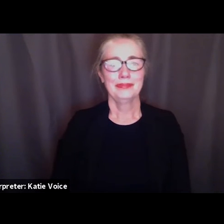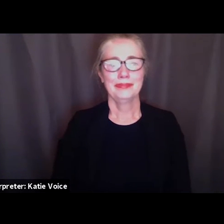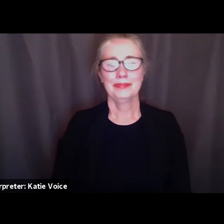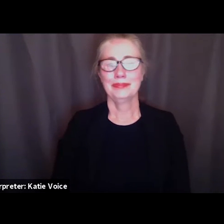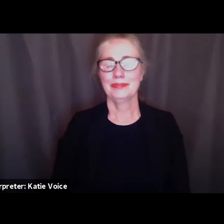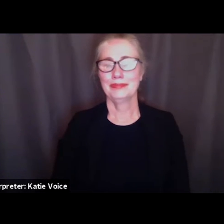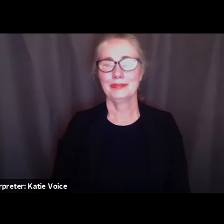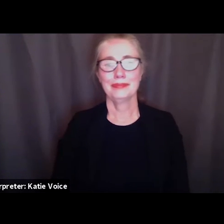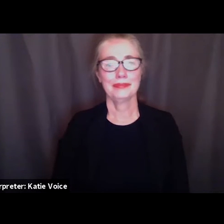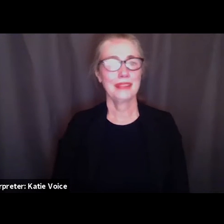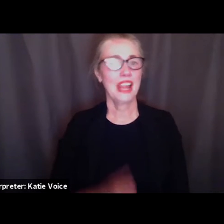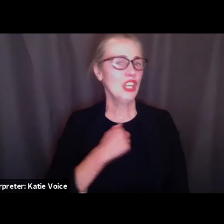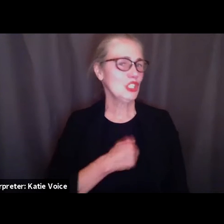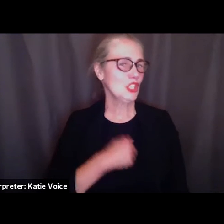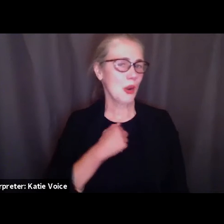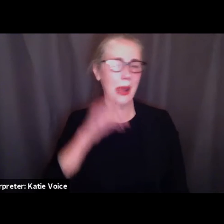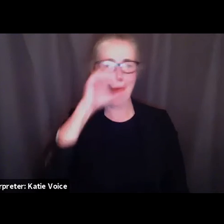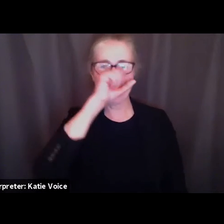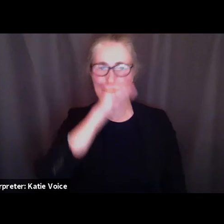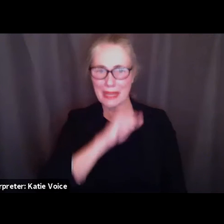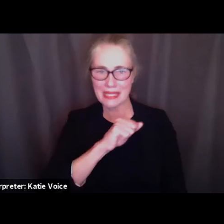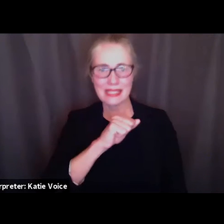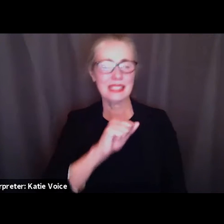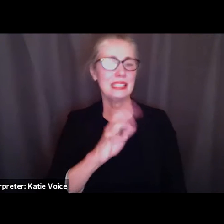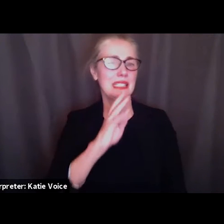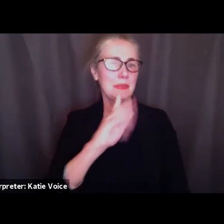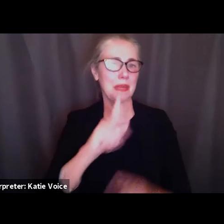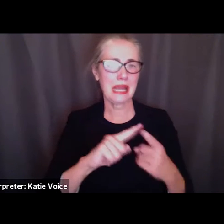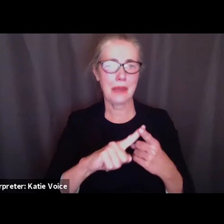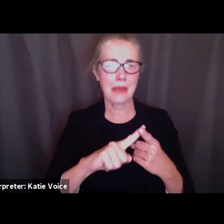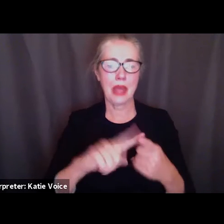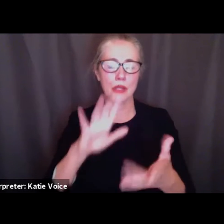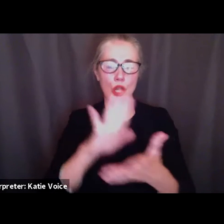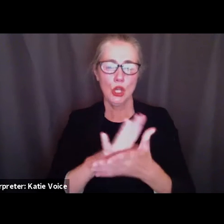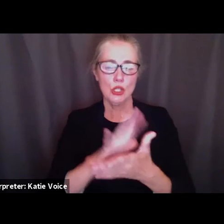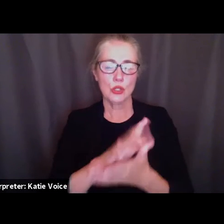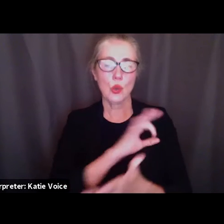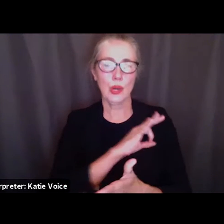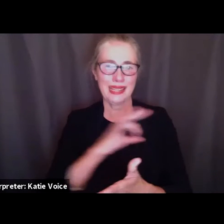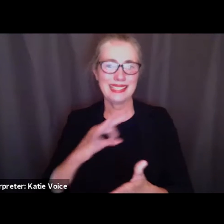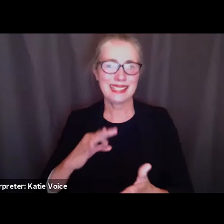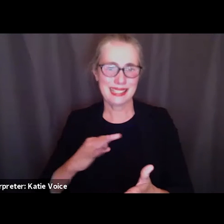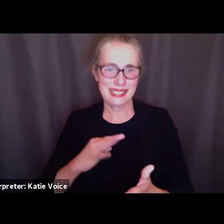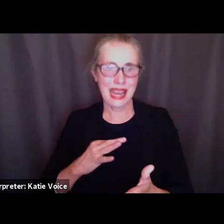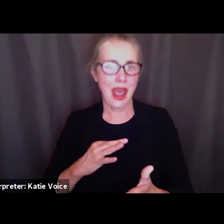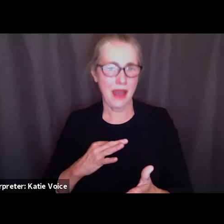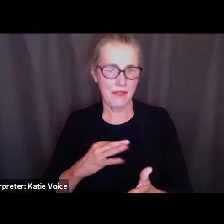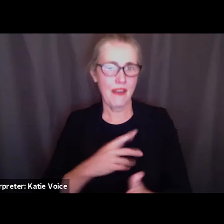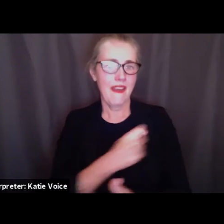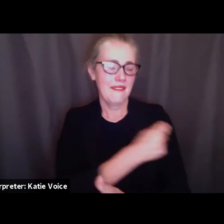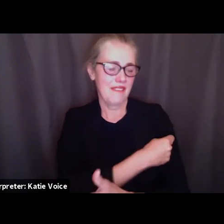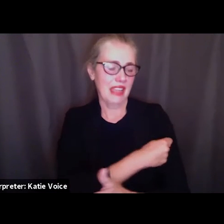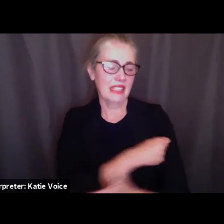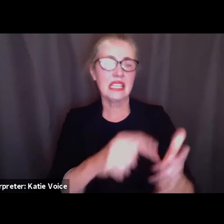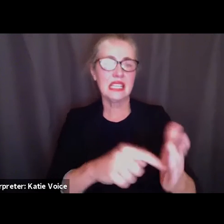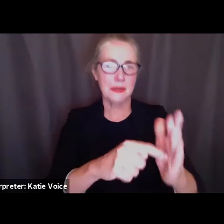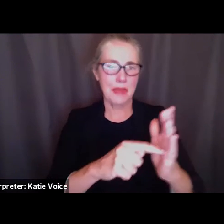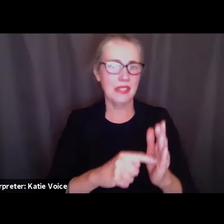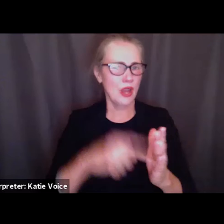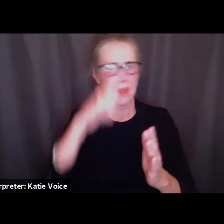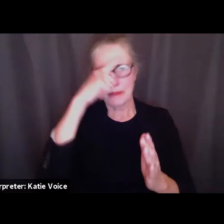Me disculpan que no perdí la oportunidad de hablar la semana pasada por mi poca